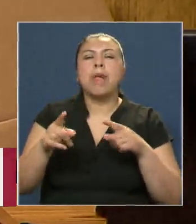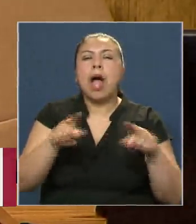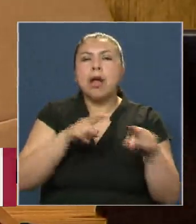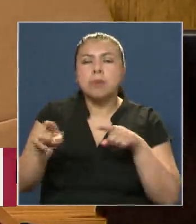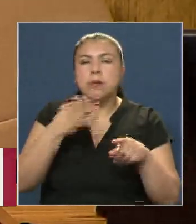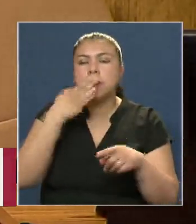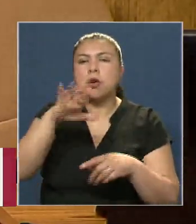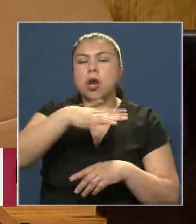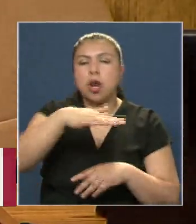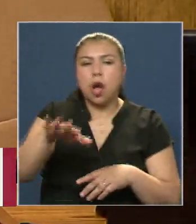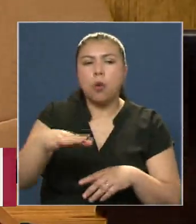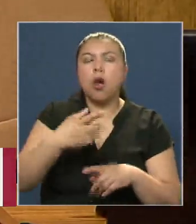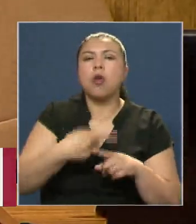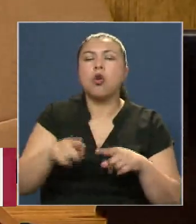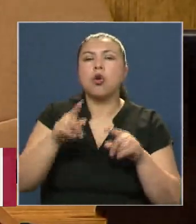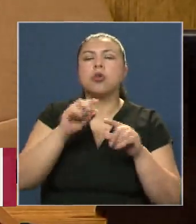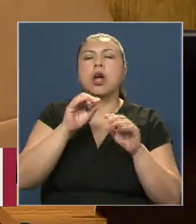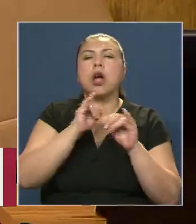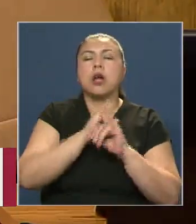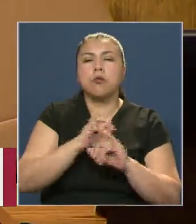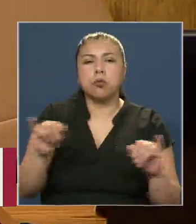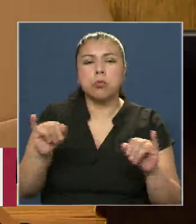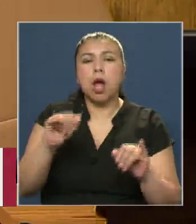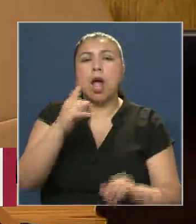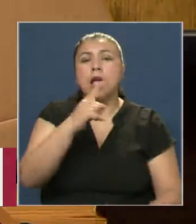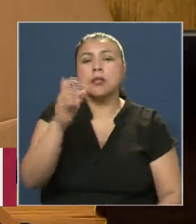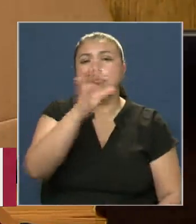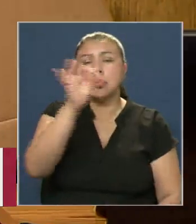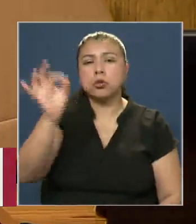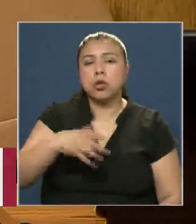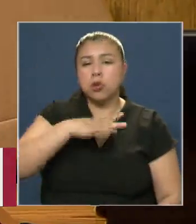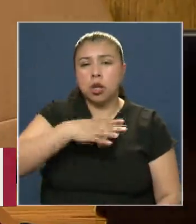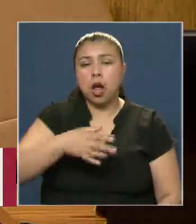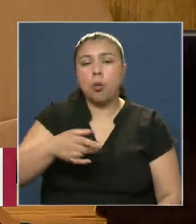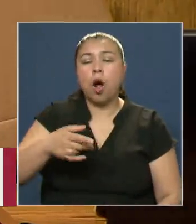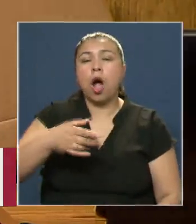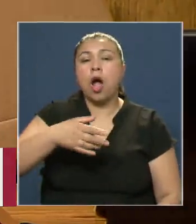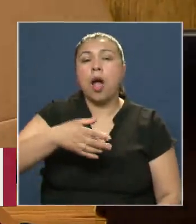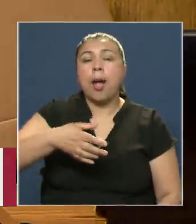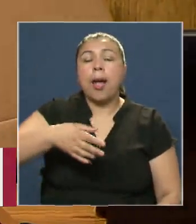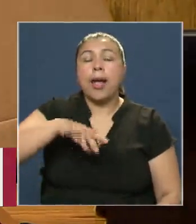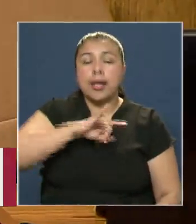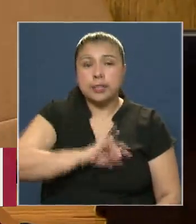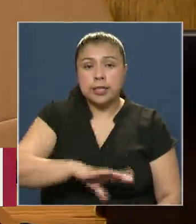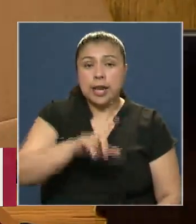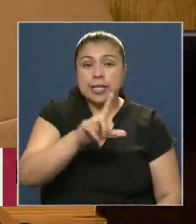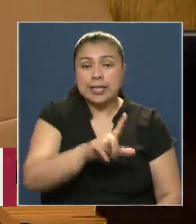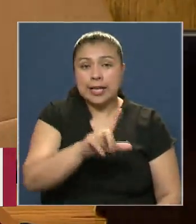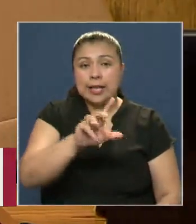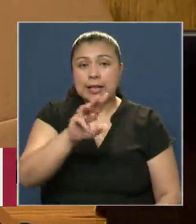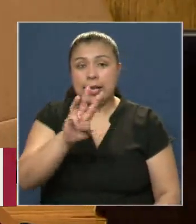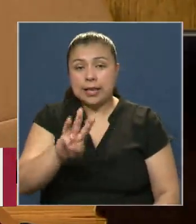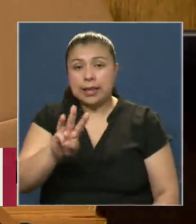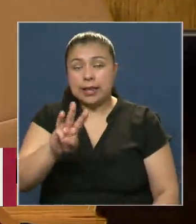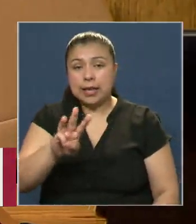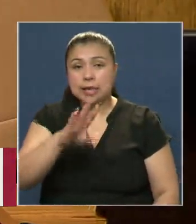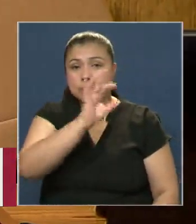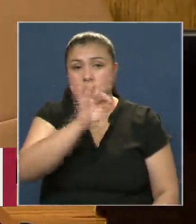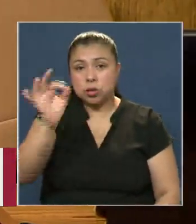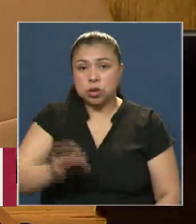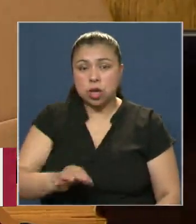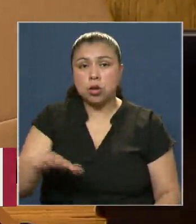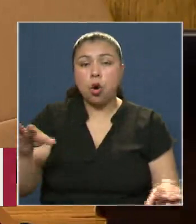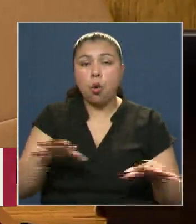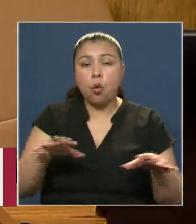dar un dato más, hoy día del 100% del agua disponible en Chile, el 73% lo ocupamos en las